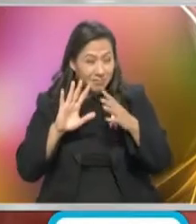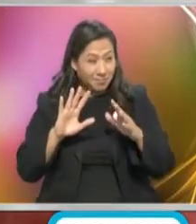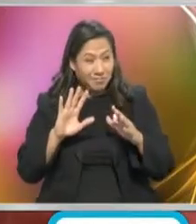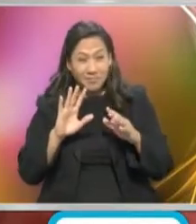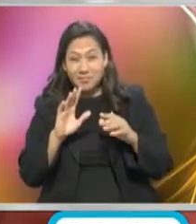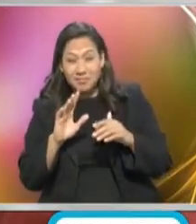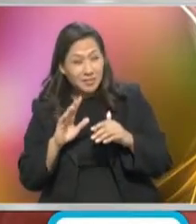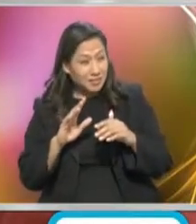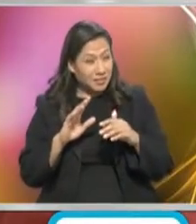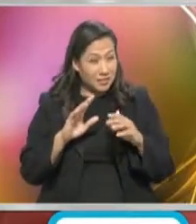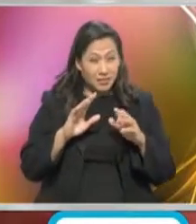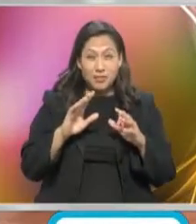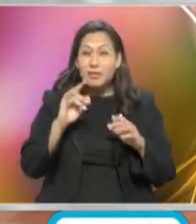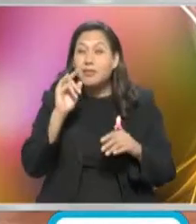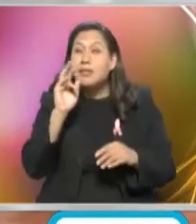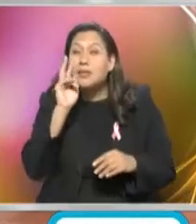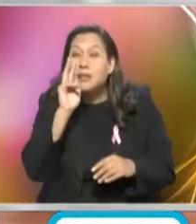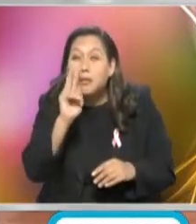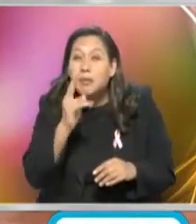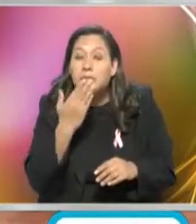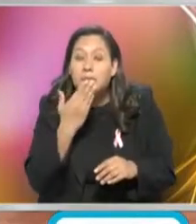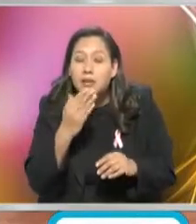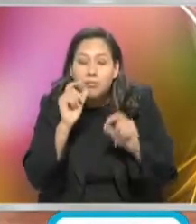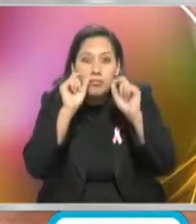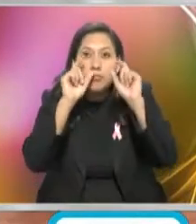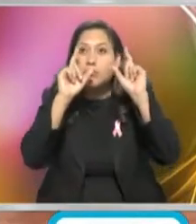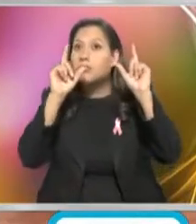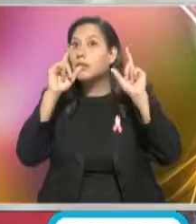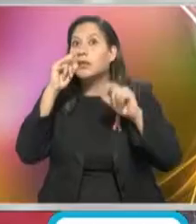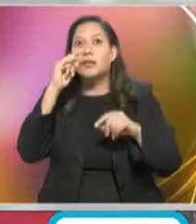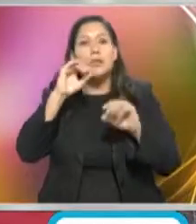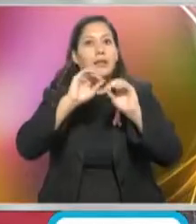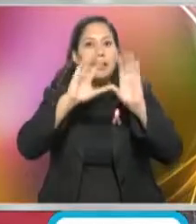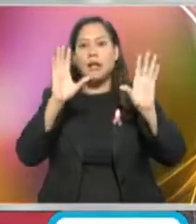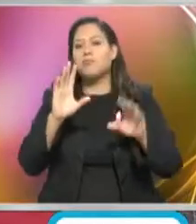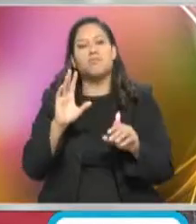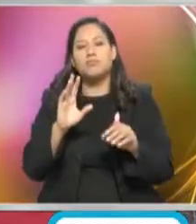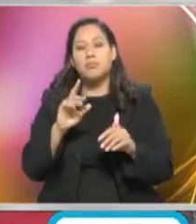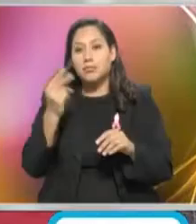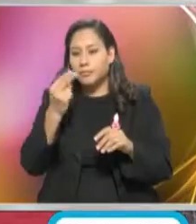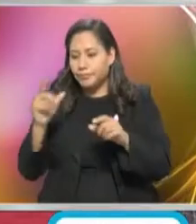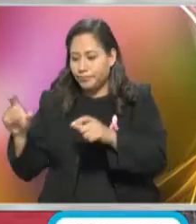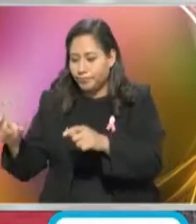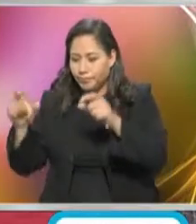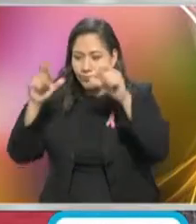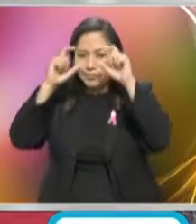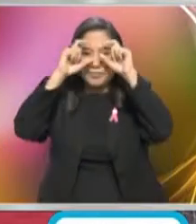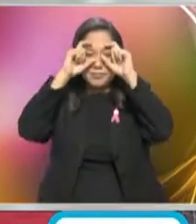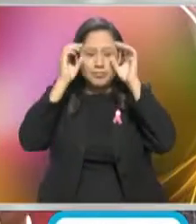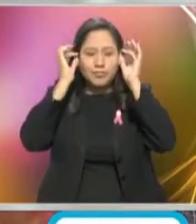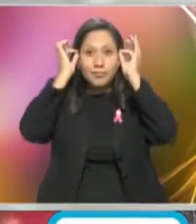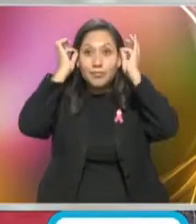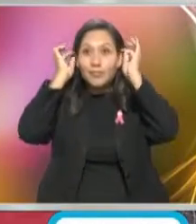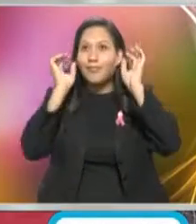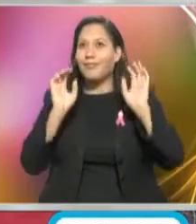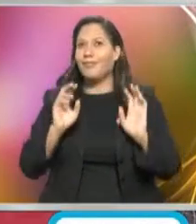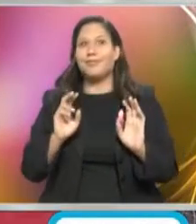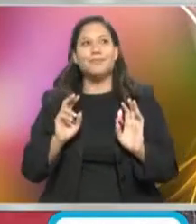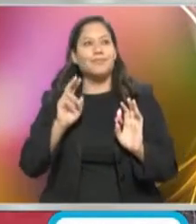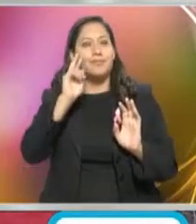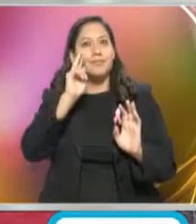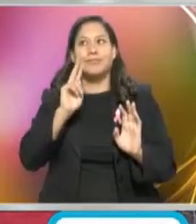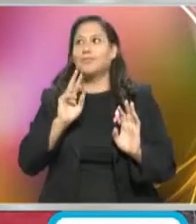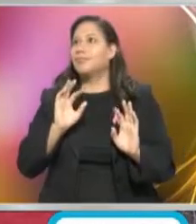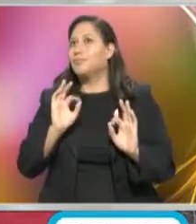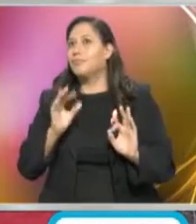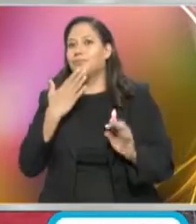enfocamos bien, ¿no? Exacto. No se ve claro. No se ve claro. Entonces necesitamos ponernos unos lentes y en este caso ver